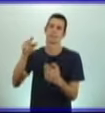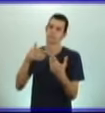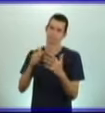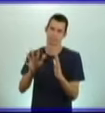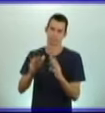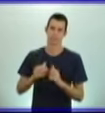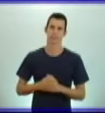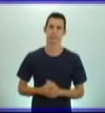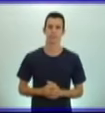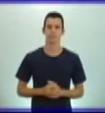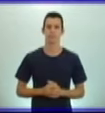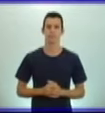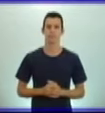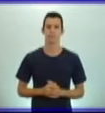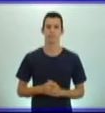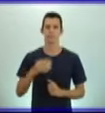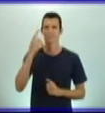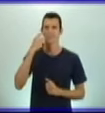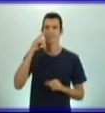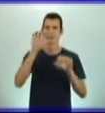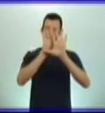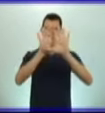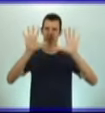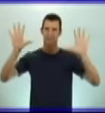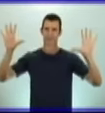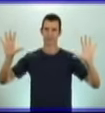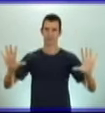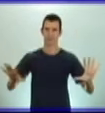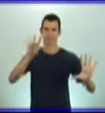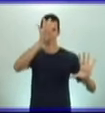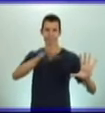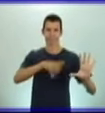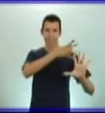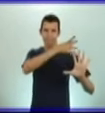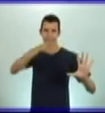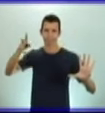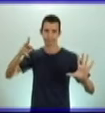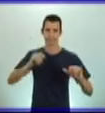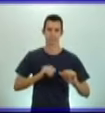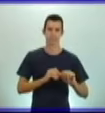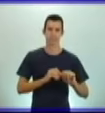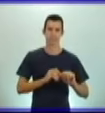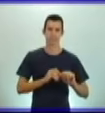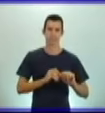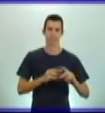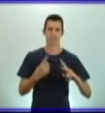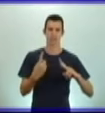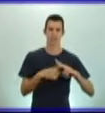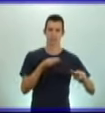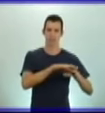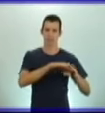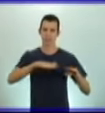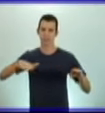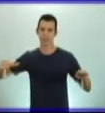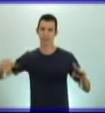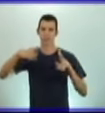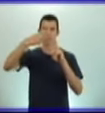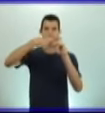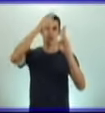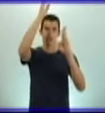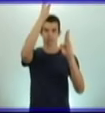0. Pero si la x es negativa, entonces la